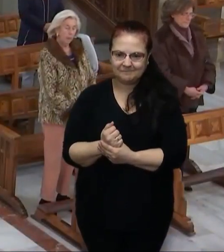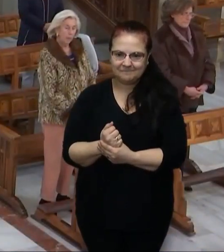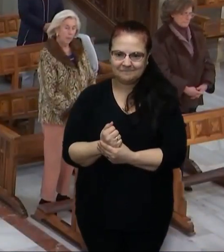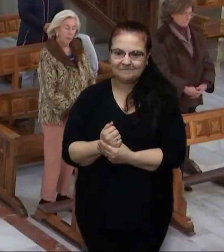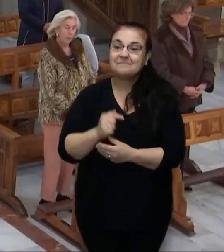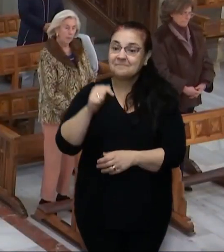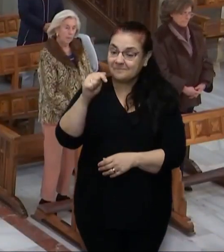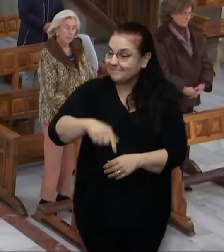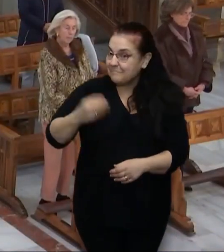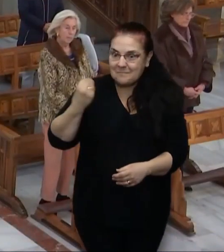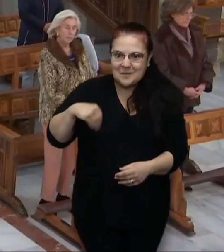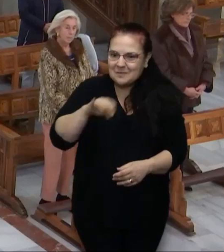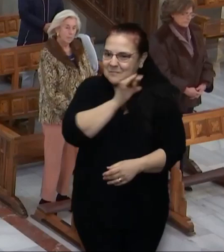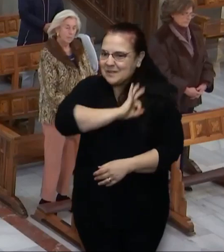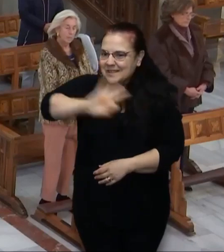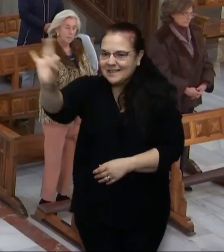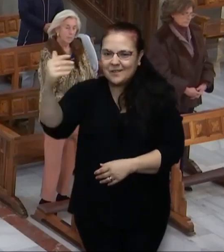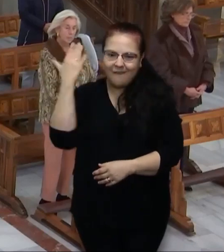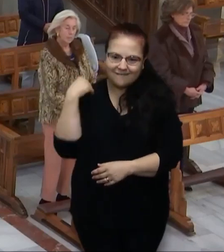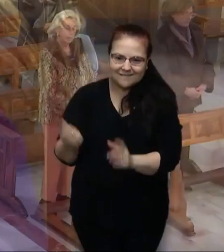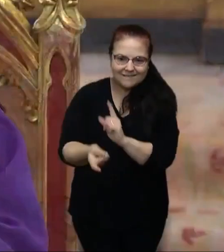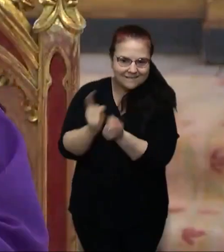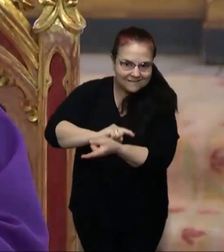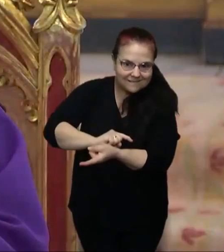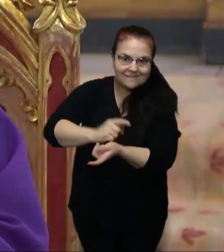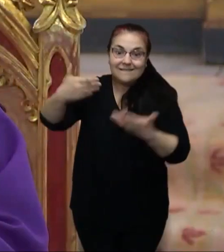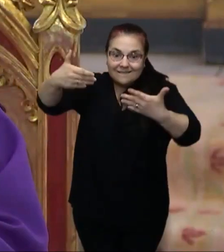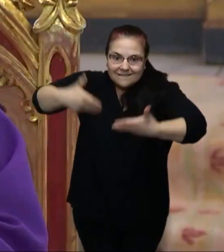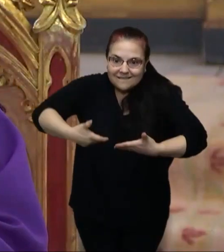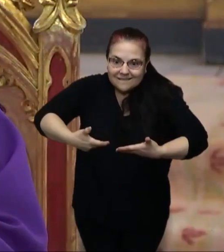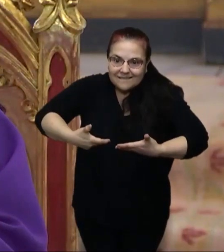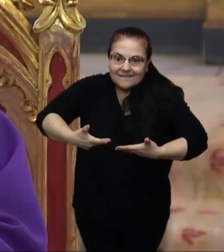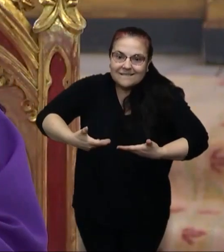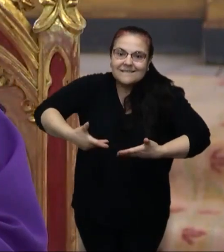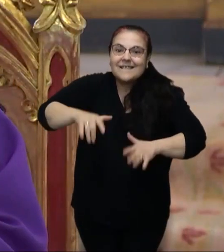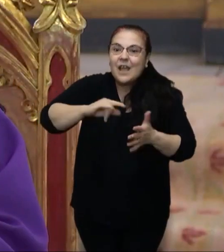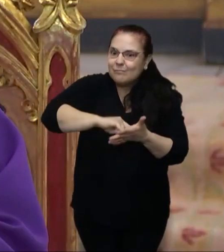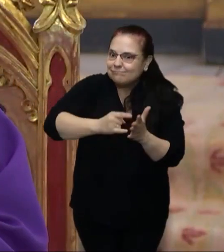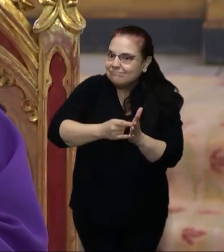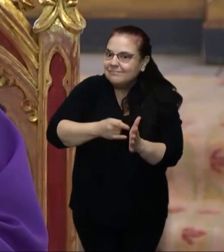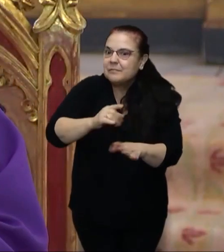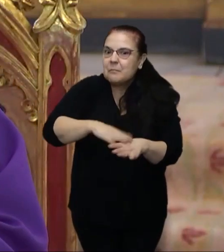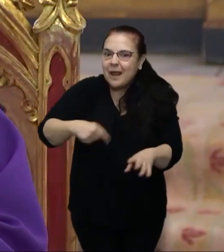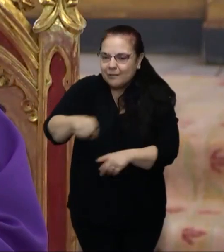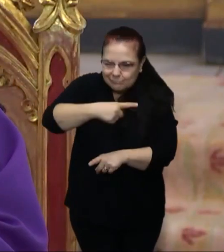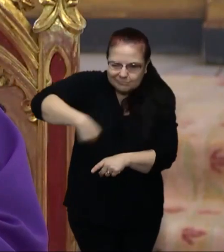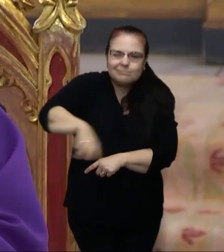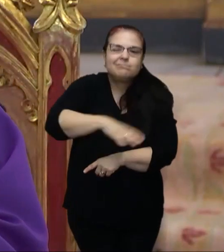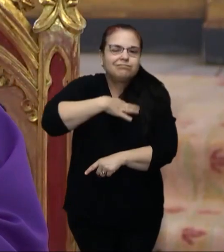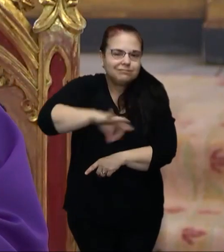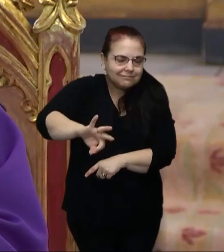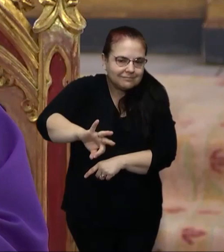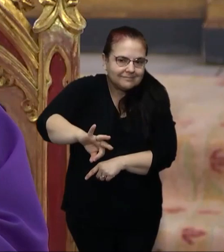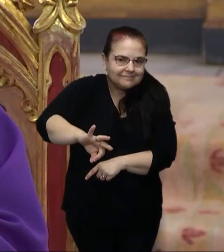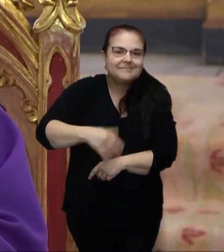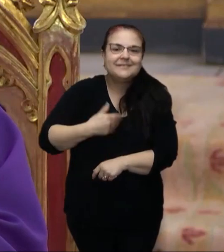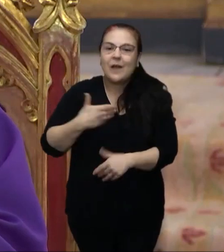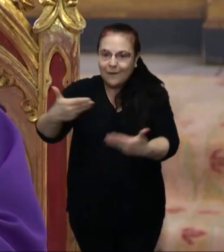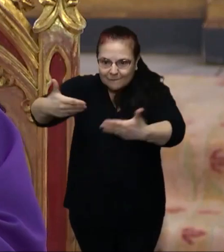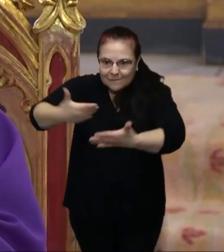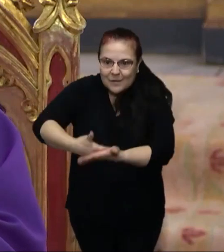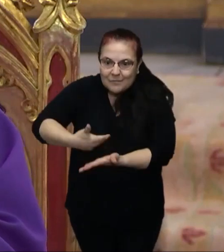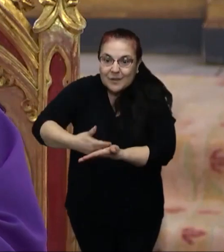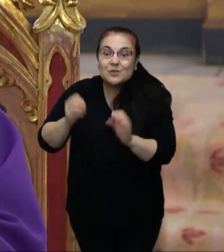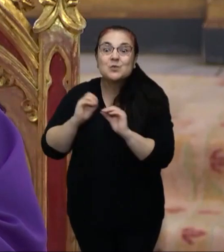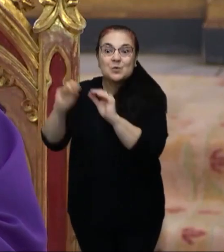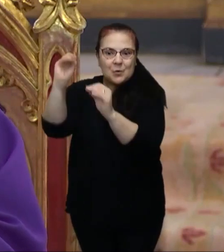Este mismo Señor que nos llama a la conversión nos ofrece los medios para que eso lo hagamos posible. Nos ofrece su